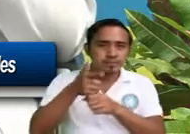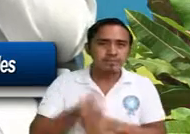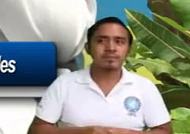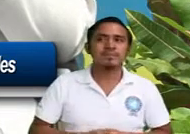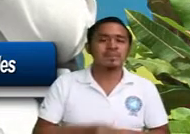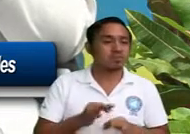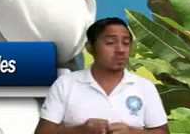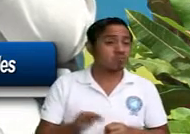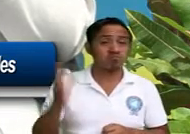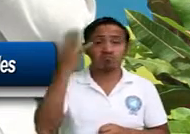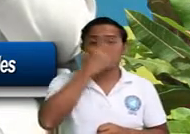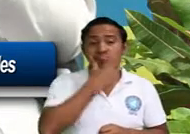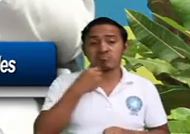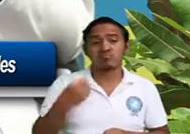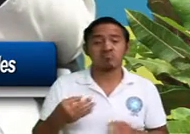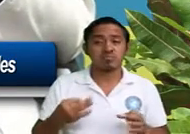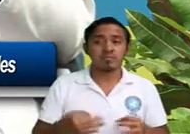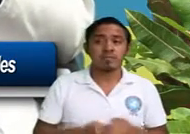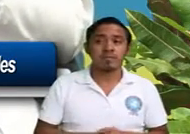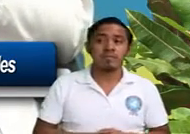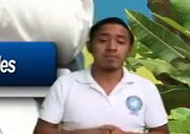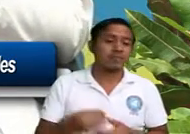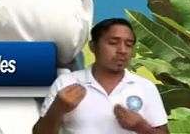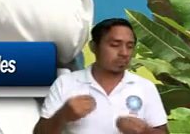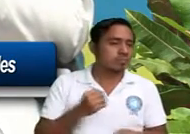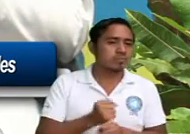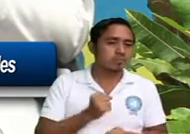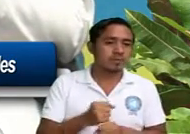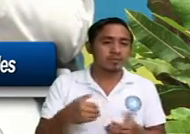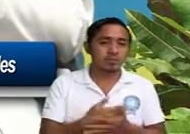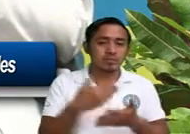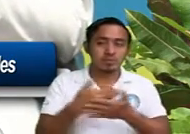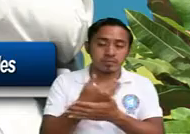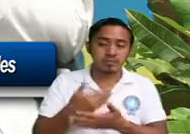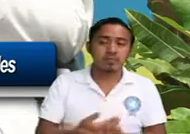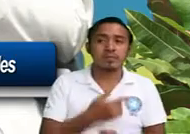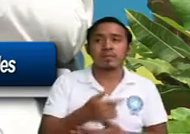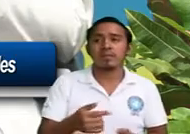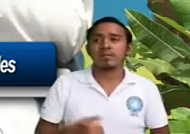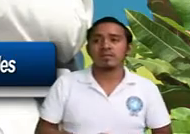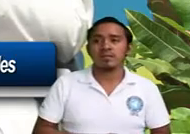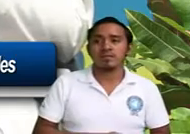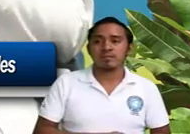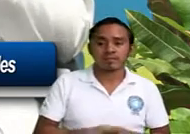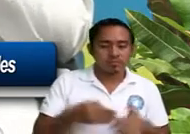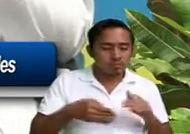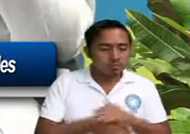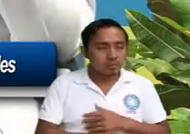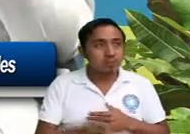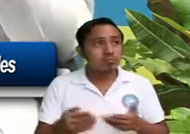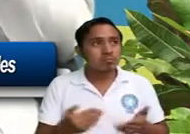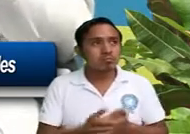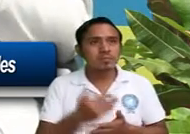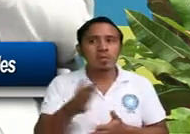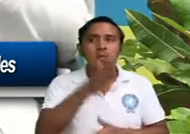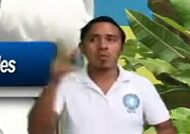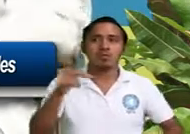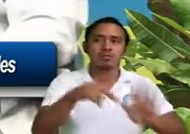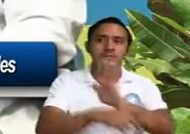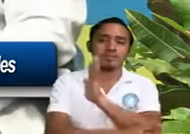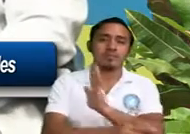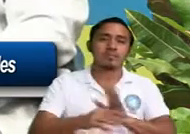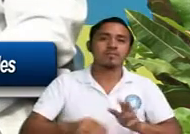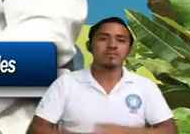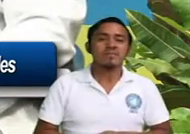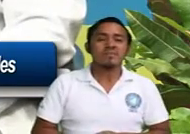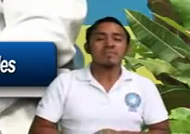Sí, es un lugar muy lindo, y pues se están haciendo muchas cosas nuevas, y parece que estuviéramos en un hospital de otro, sí, sí, de